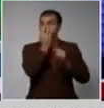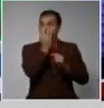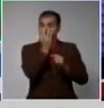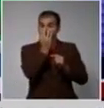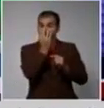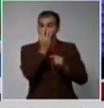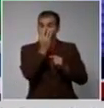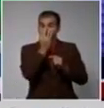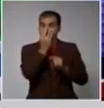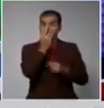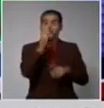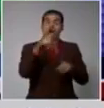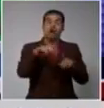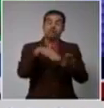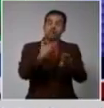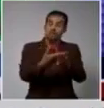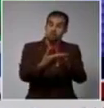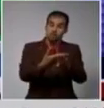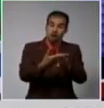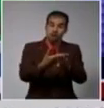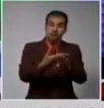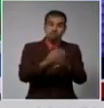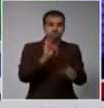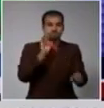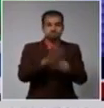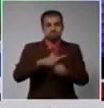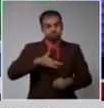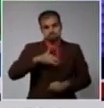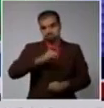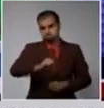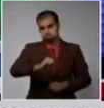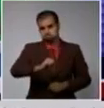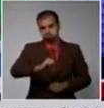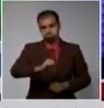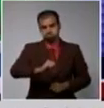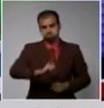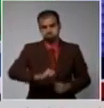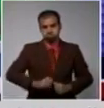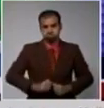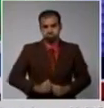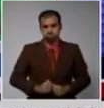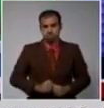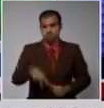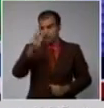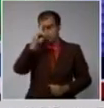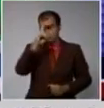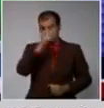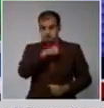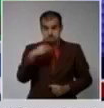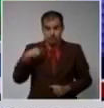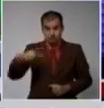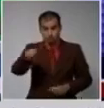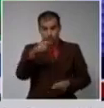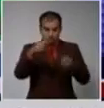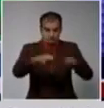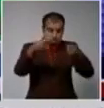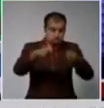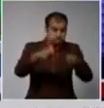presentó una parada cardíaca en asistolia, de la cual no fue posible su